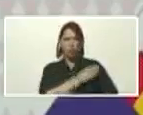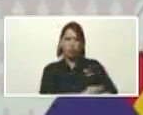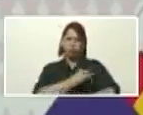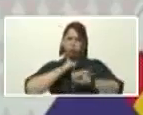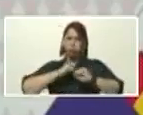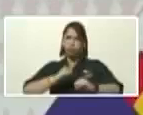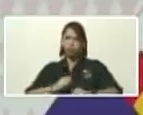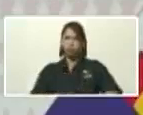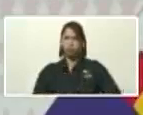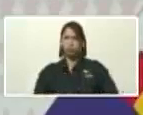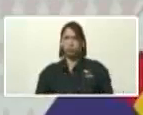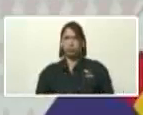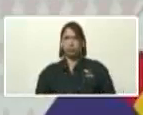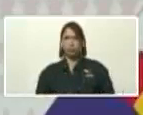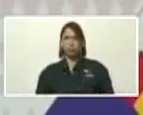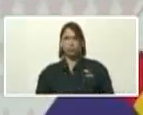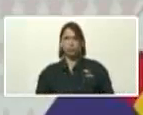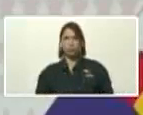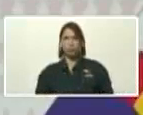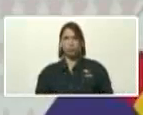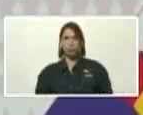revolucionario!